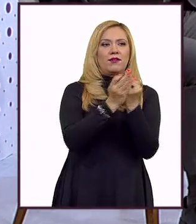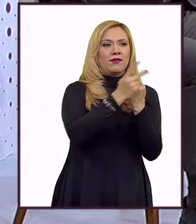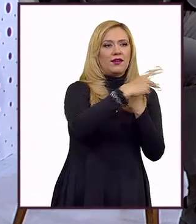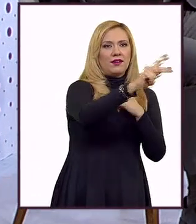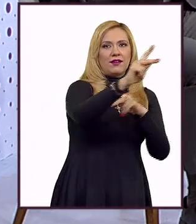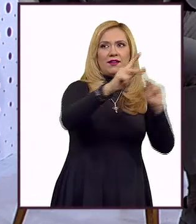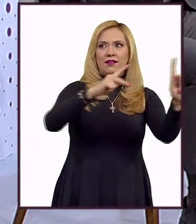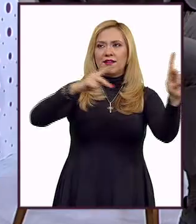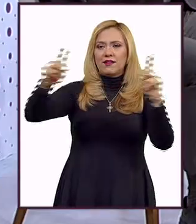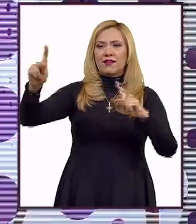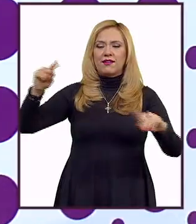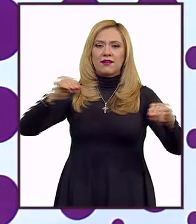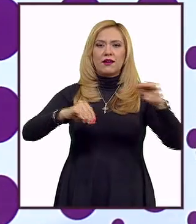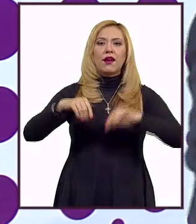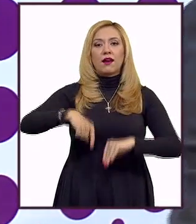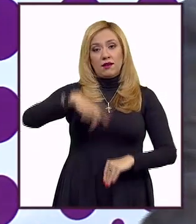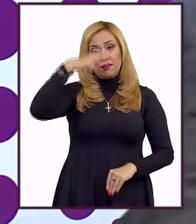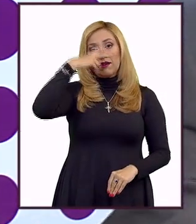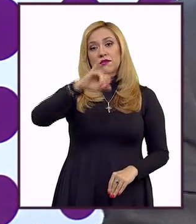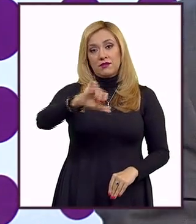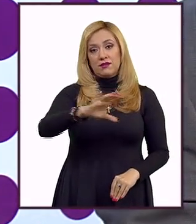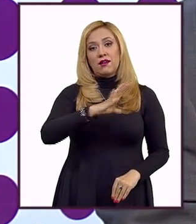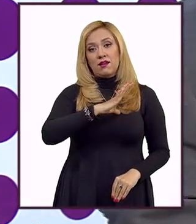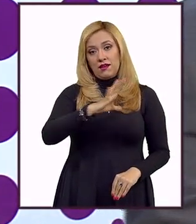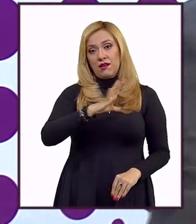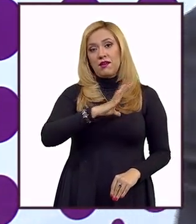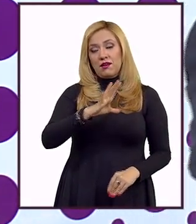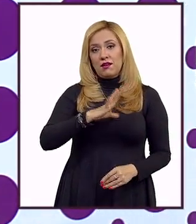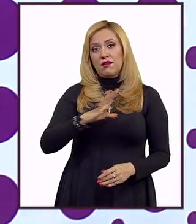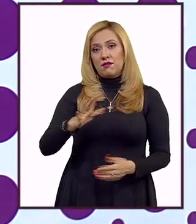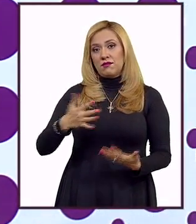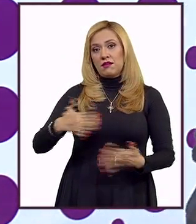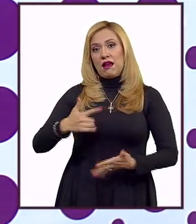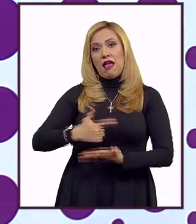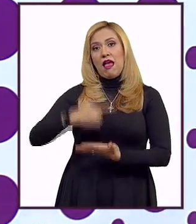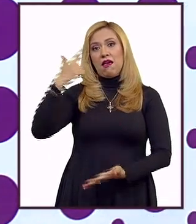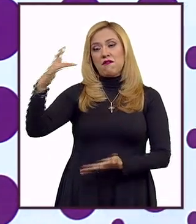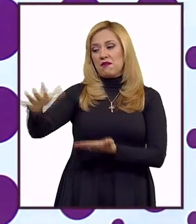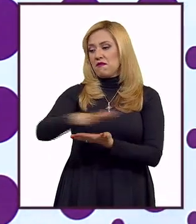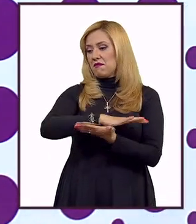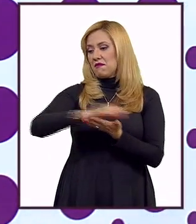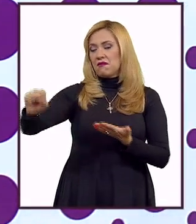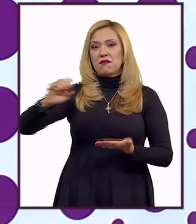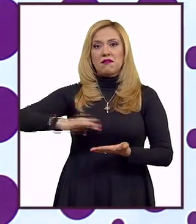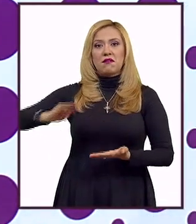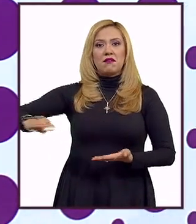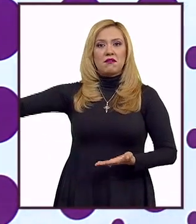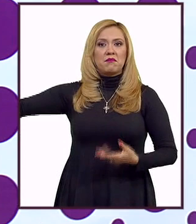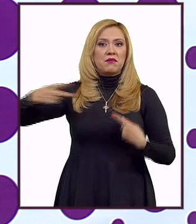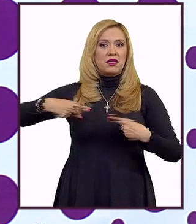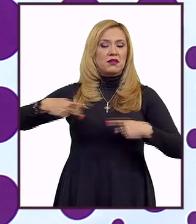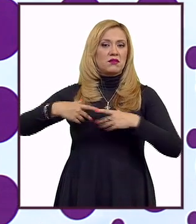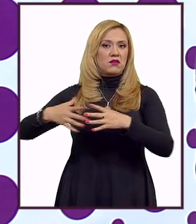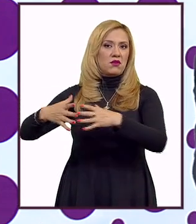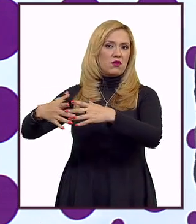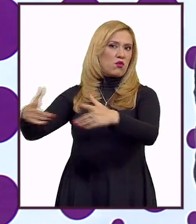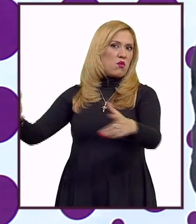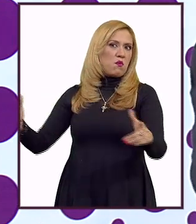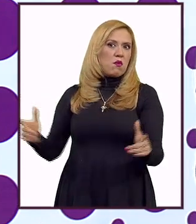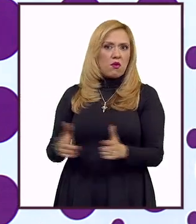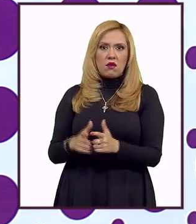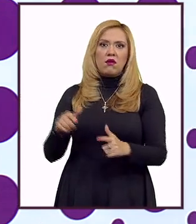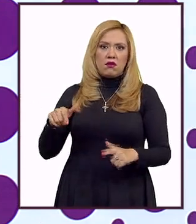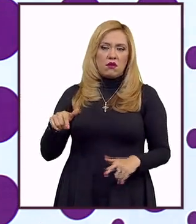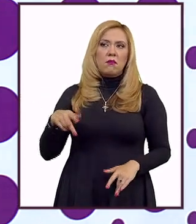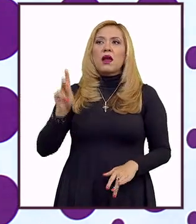hubiéramos dicho, en México hay crímenes de lesa humanidad, que es muy grave que un relator de Naciones Unidas haya dicho que es generalizada la tortura.